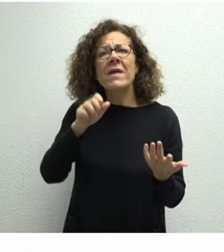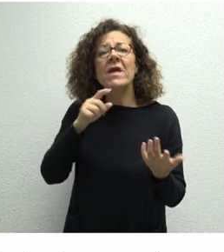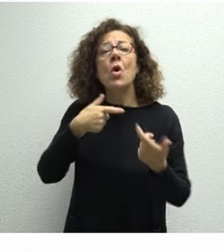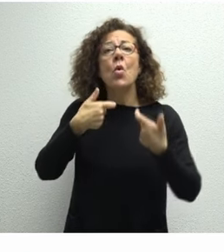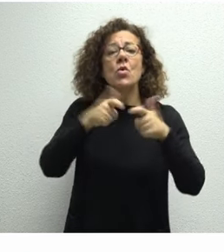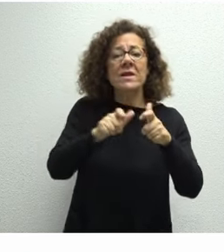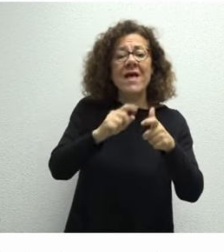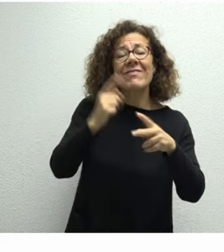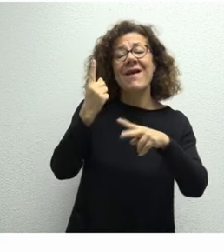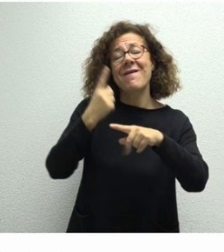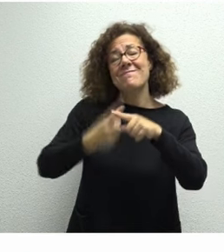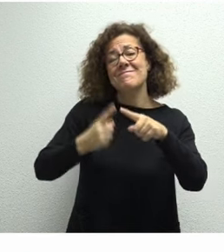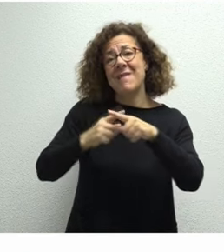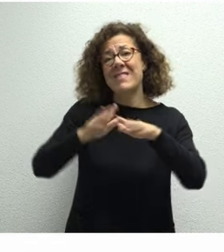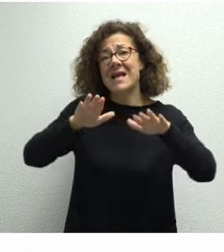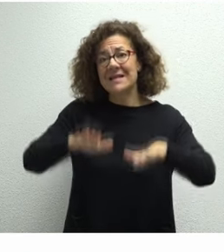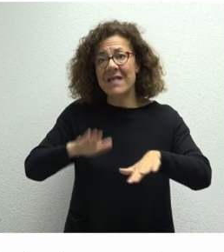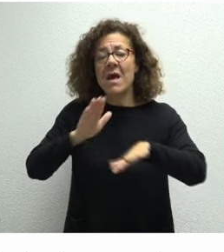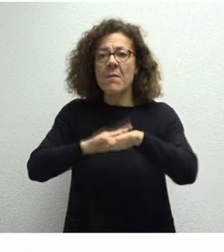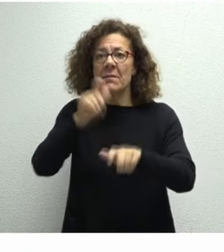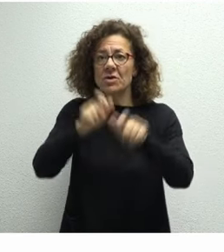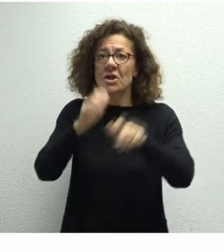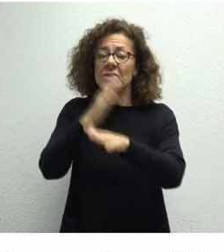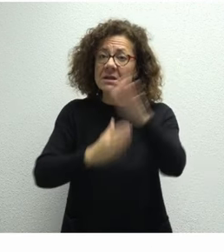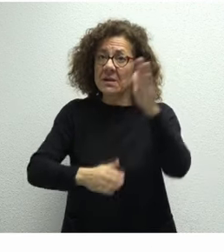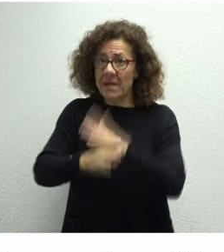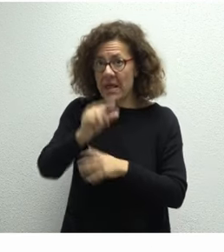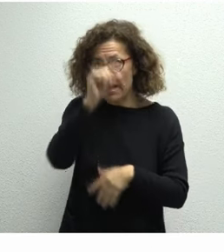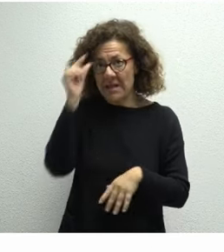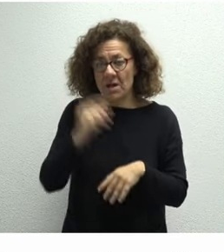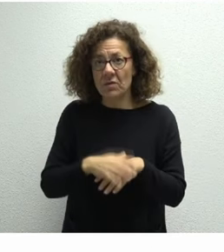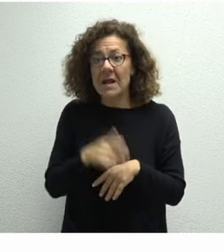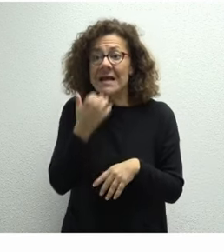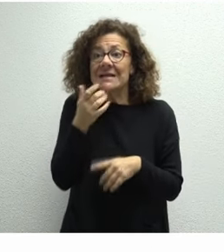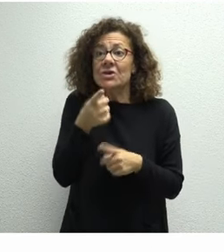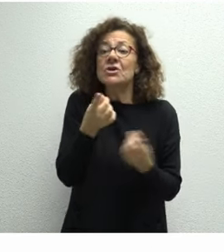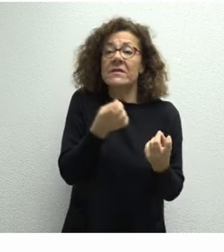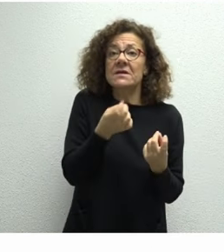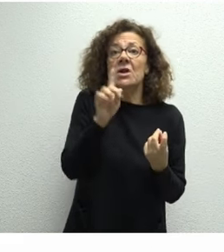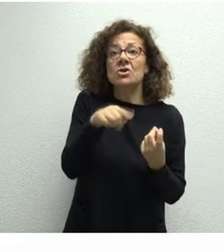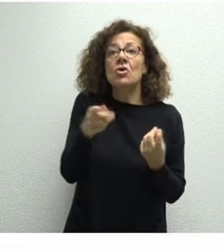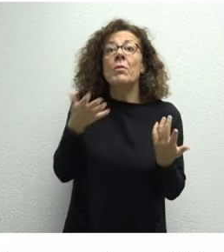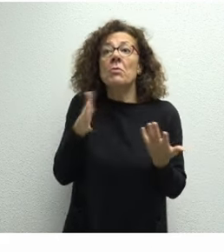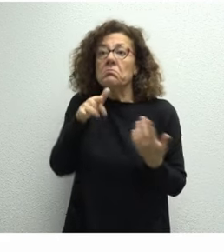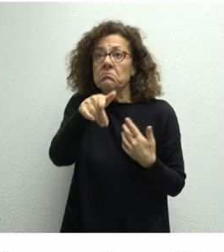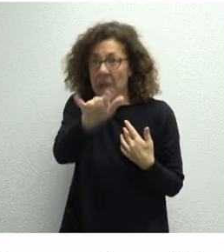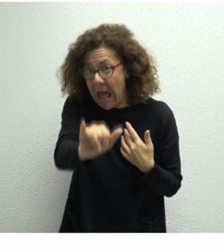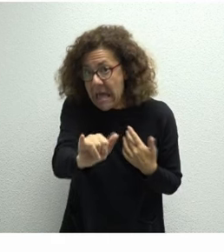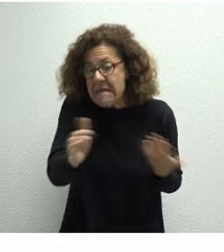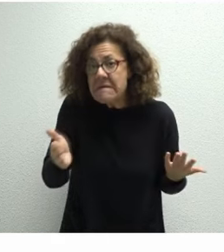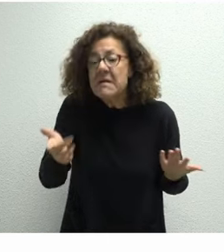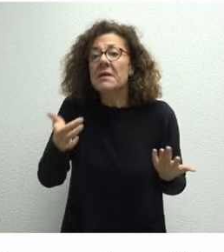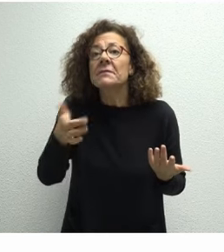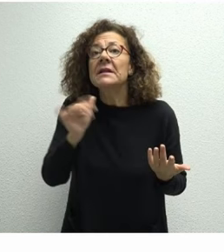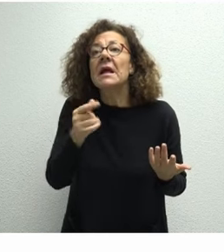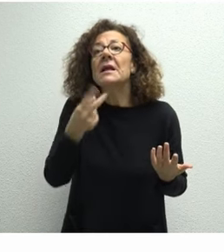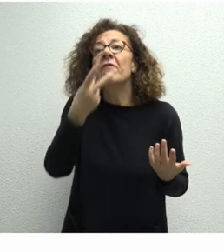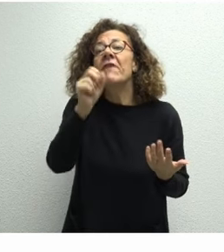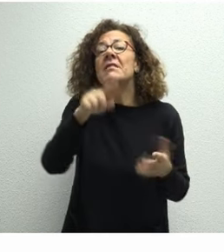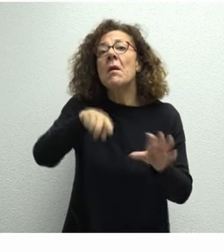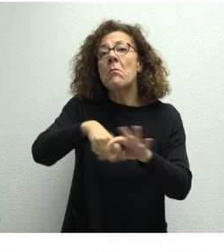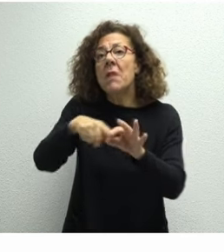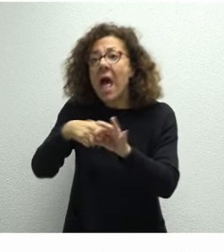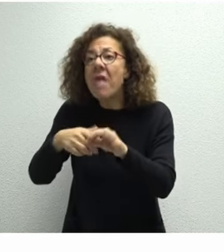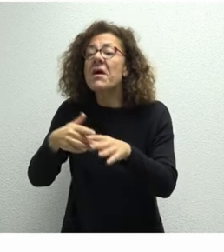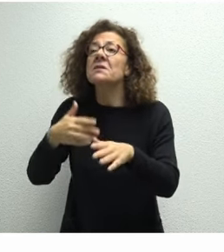media Estancia para personas con discapacidad intelectual veremos si eso es necesario o no No pero ahí está y tiene pente plazas